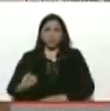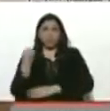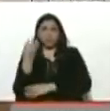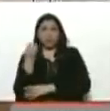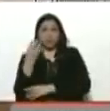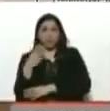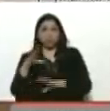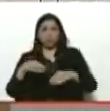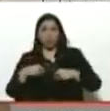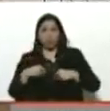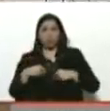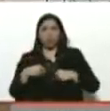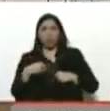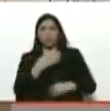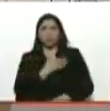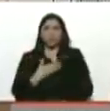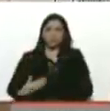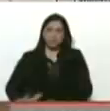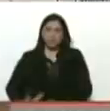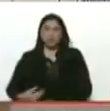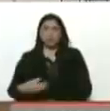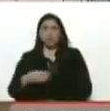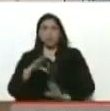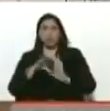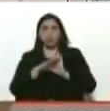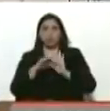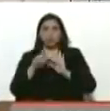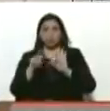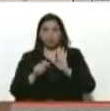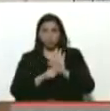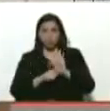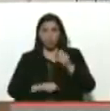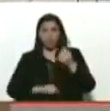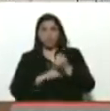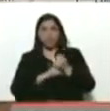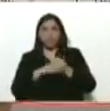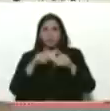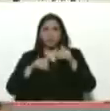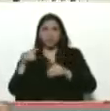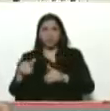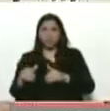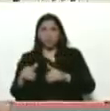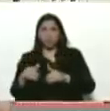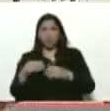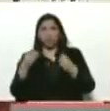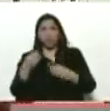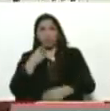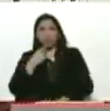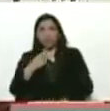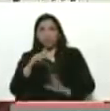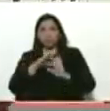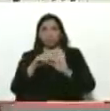de posesión de Nicolás Maduro como presidente constitucional en base a las elecciones que ganó. Y como establece la Constitución,